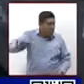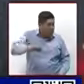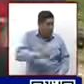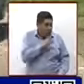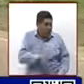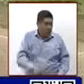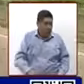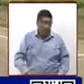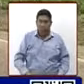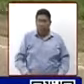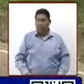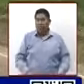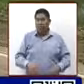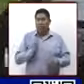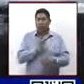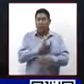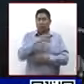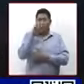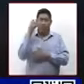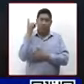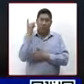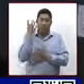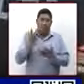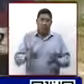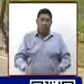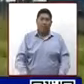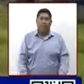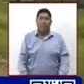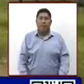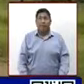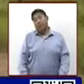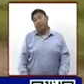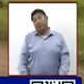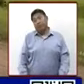seguridad de nuestro país.